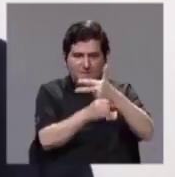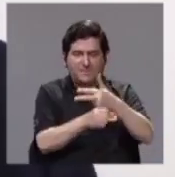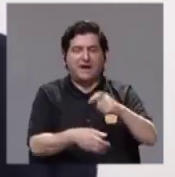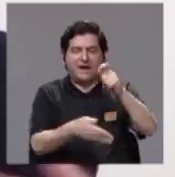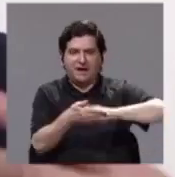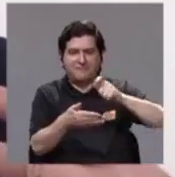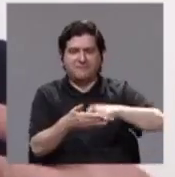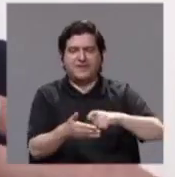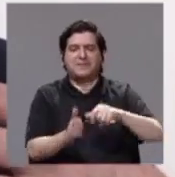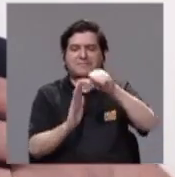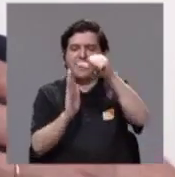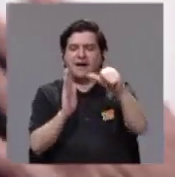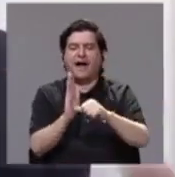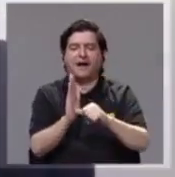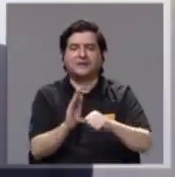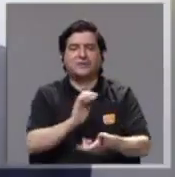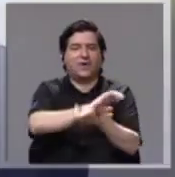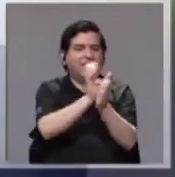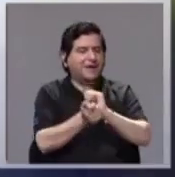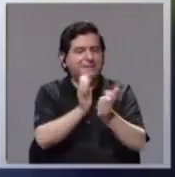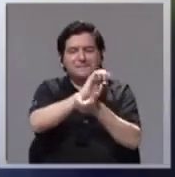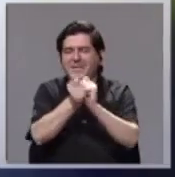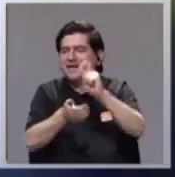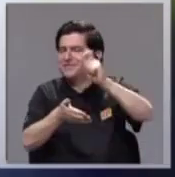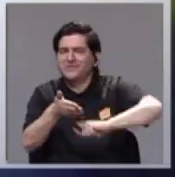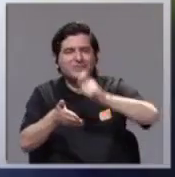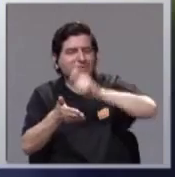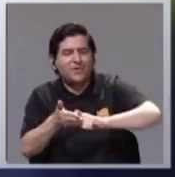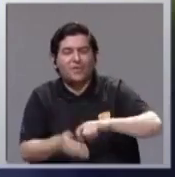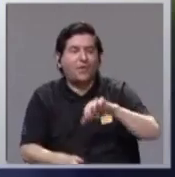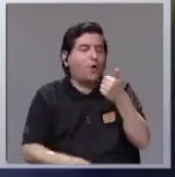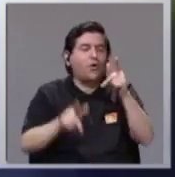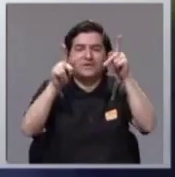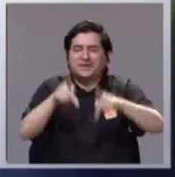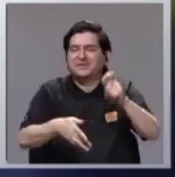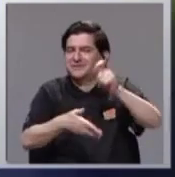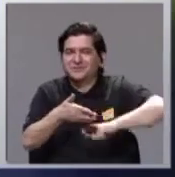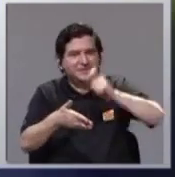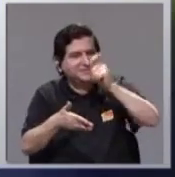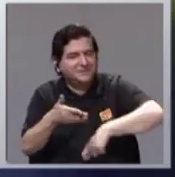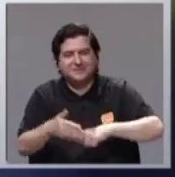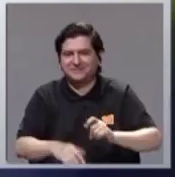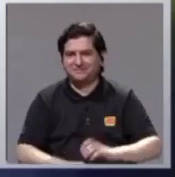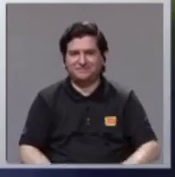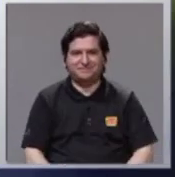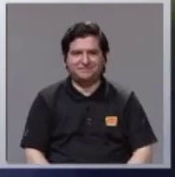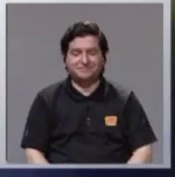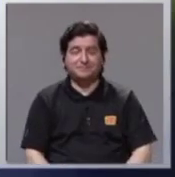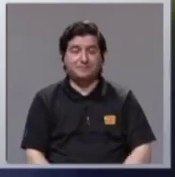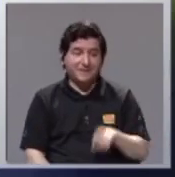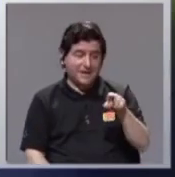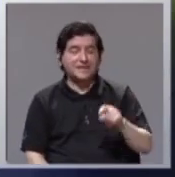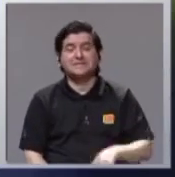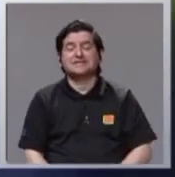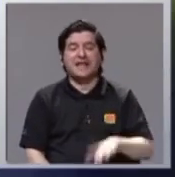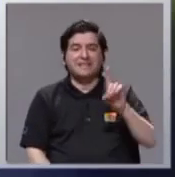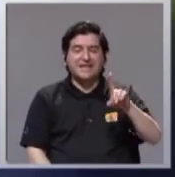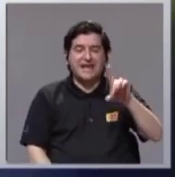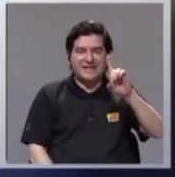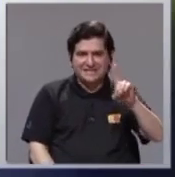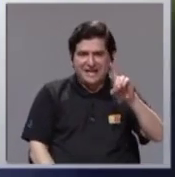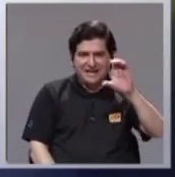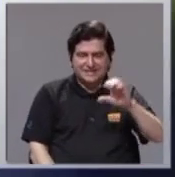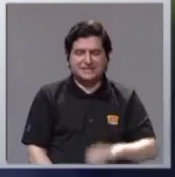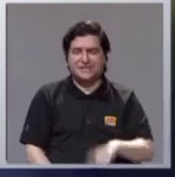las actas y siempre cambia la firma, lo que significa que alguien firma. Entonces, Díaz del Castillo